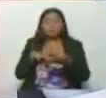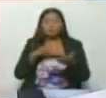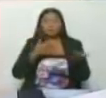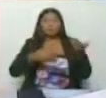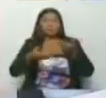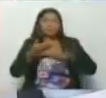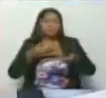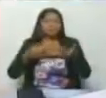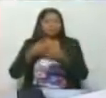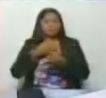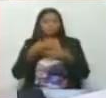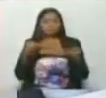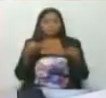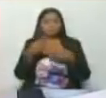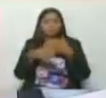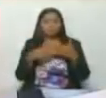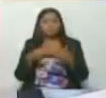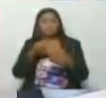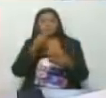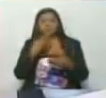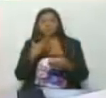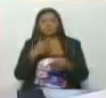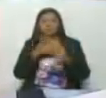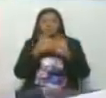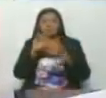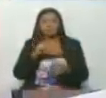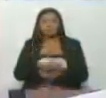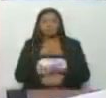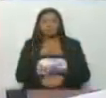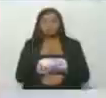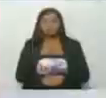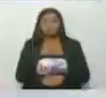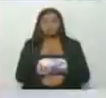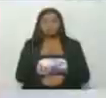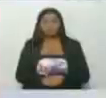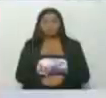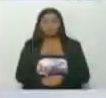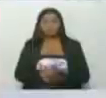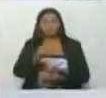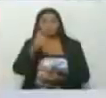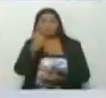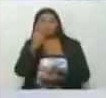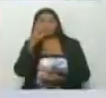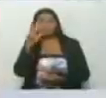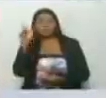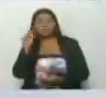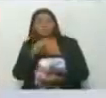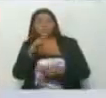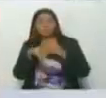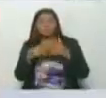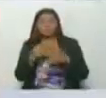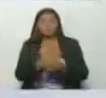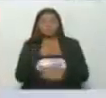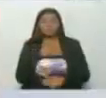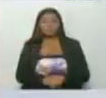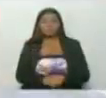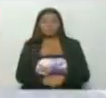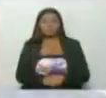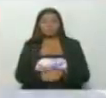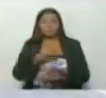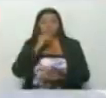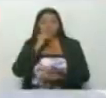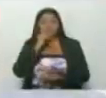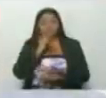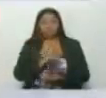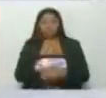servicios de calidad en buena acción en el primer trimestre nos ya doctoras tenía ese gran amor junto a ustedes vemos lo han